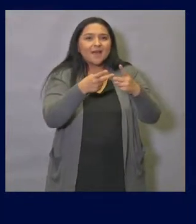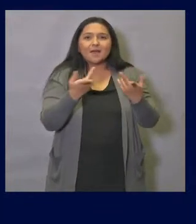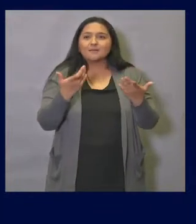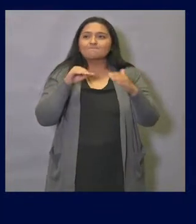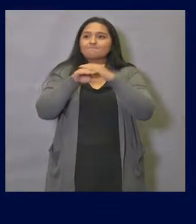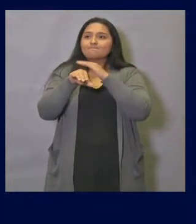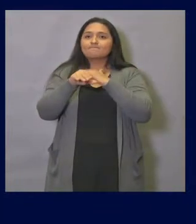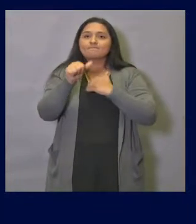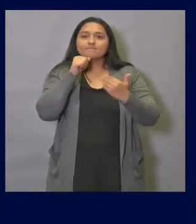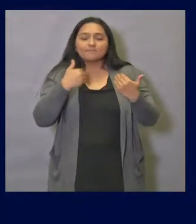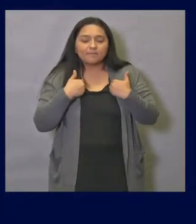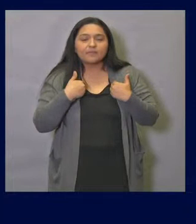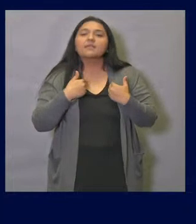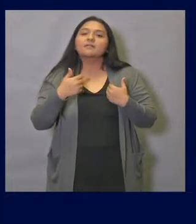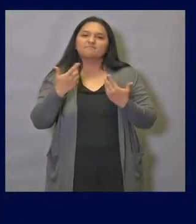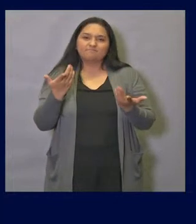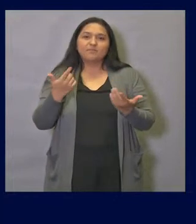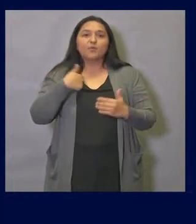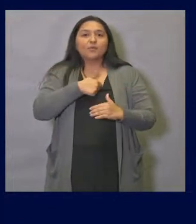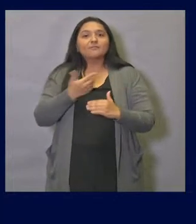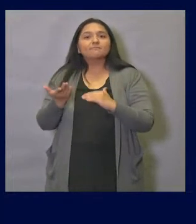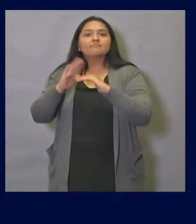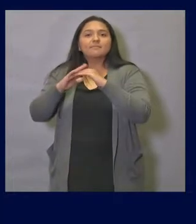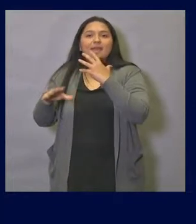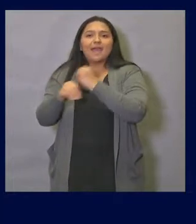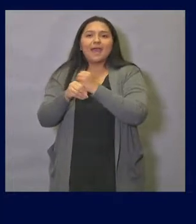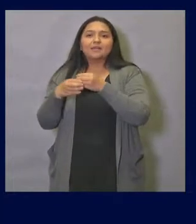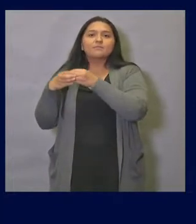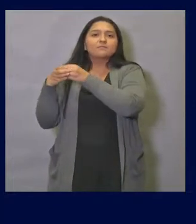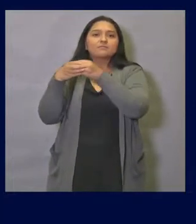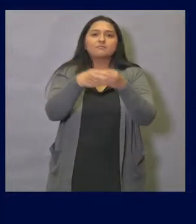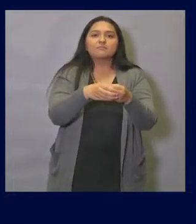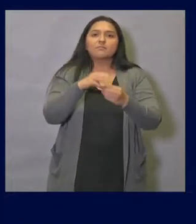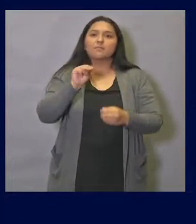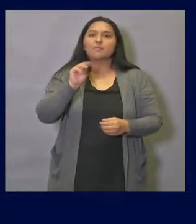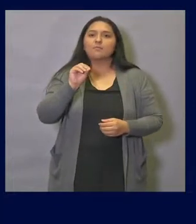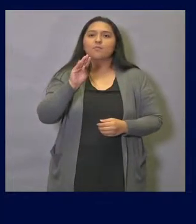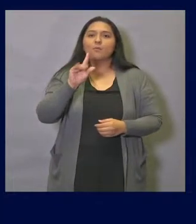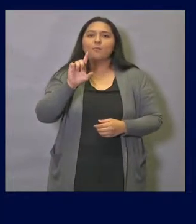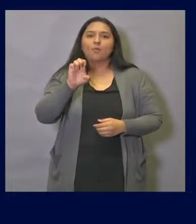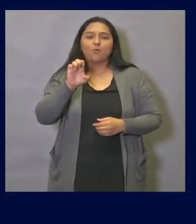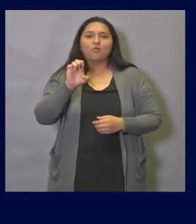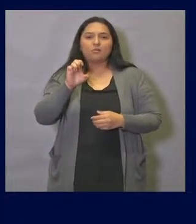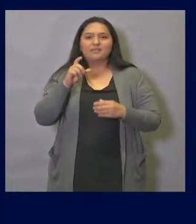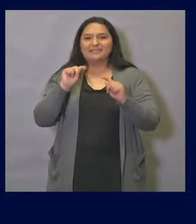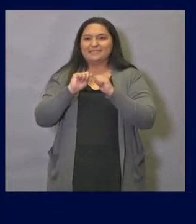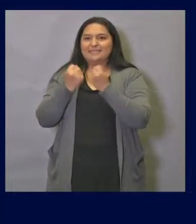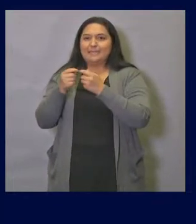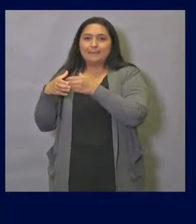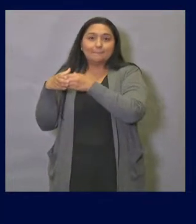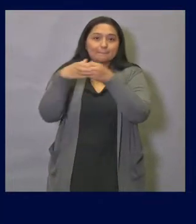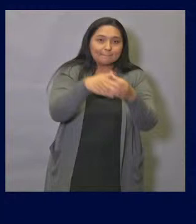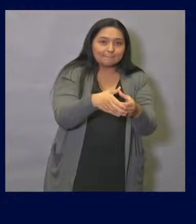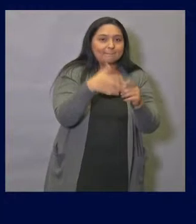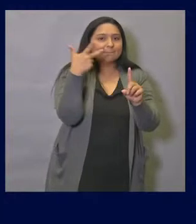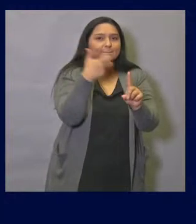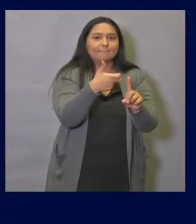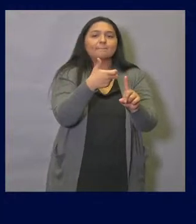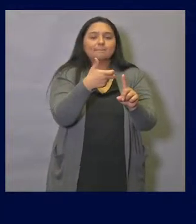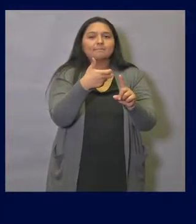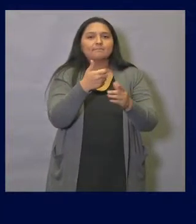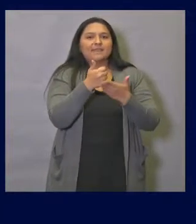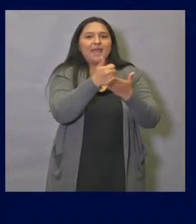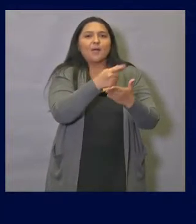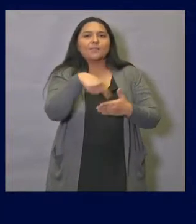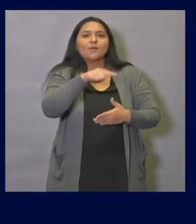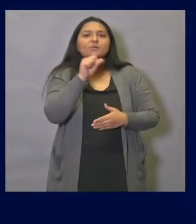aumentado el número de equipos móviles de vacunación que se encuentran en lugares donde viven o tienen más acceso los adultos mayores.